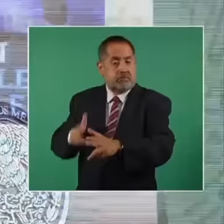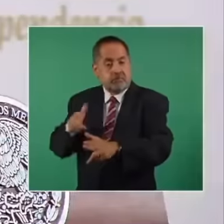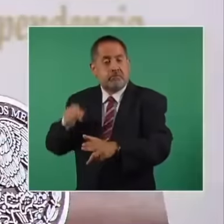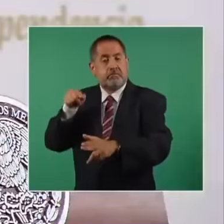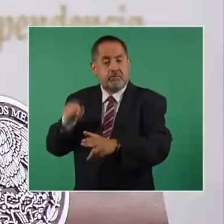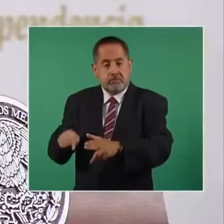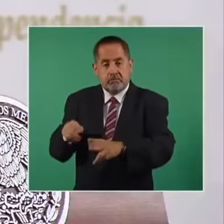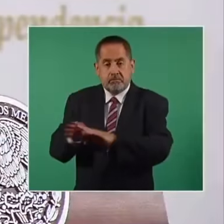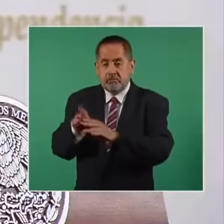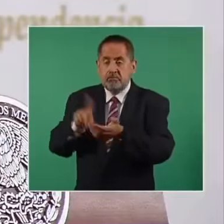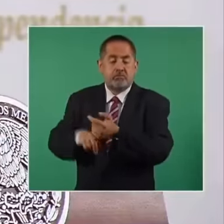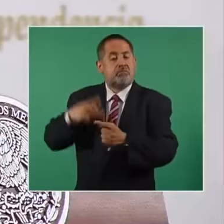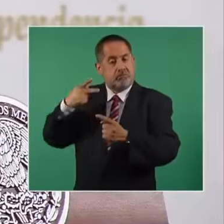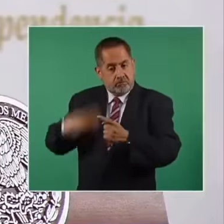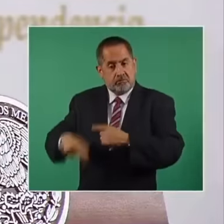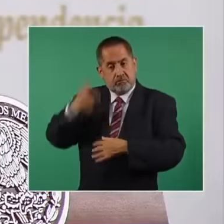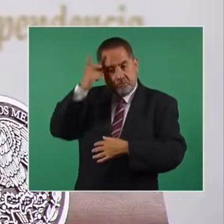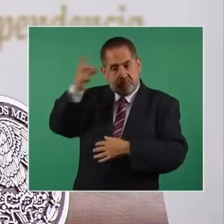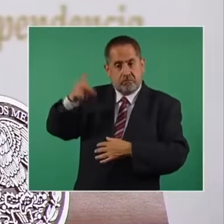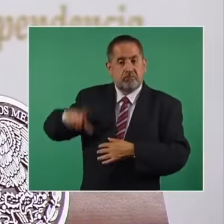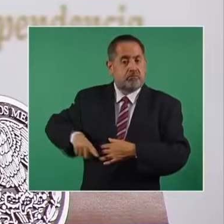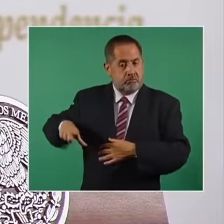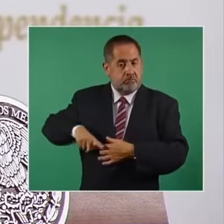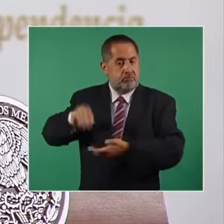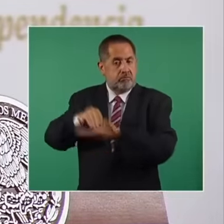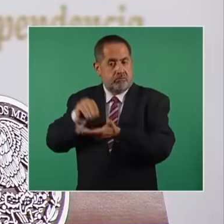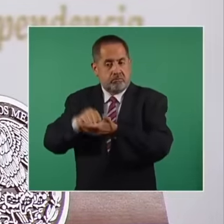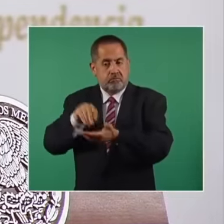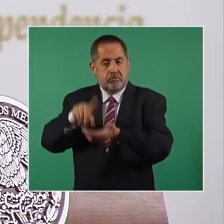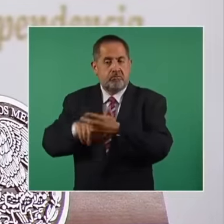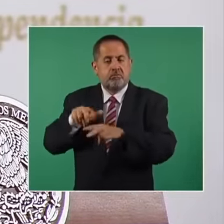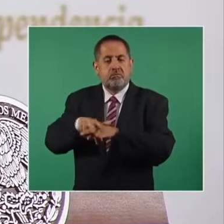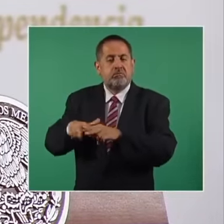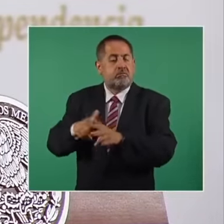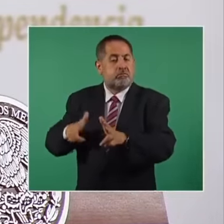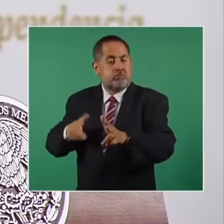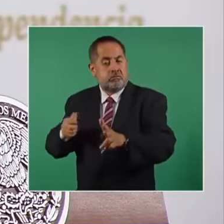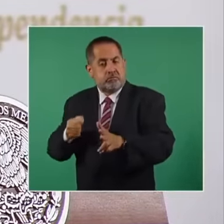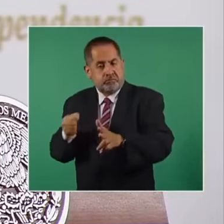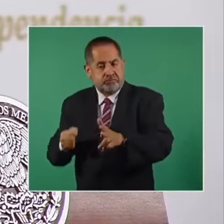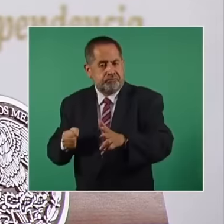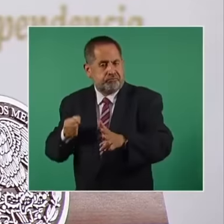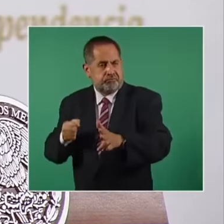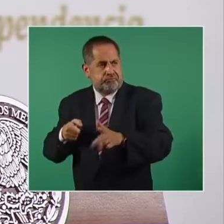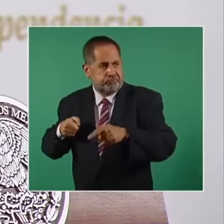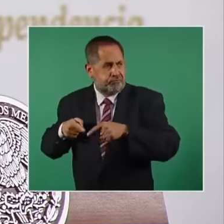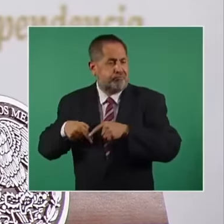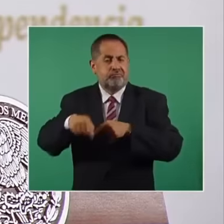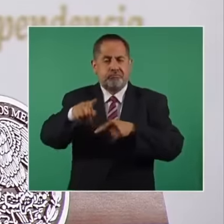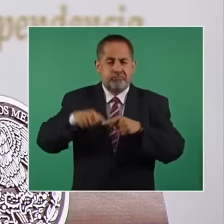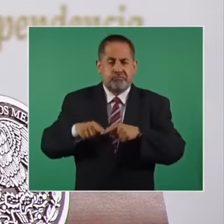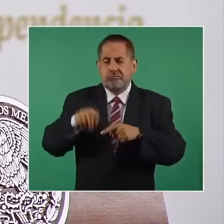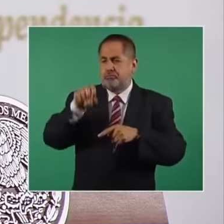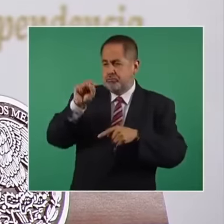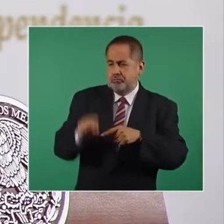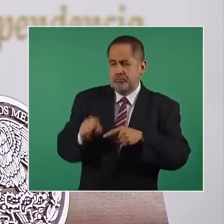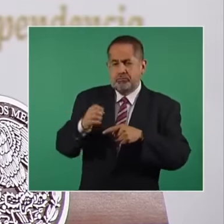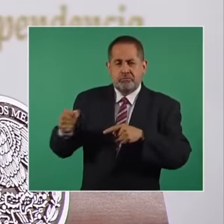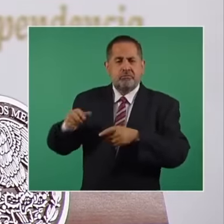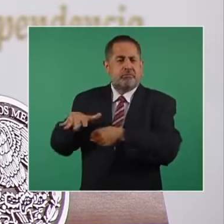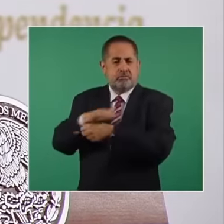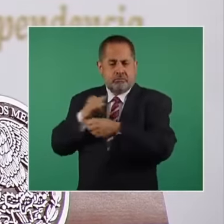como bien público el tren o el ferrocarril del Istmo y el del sureste. Claro,